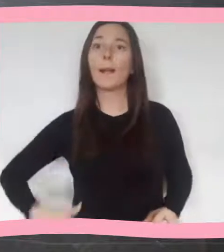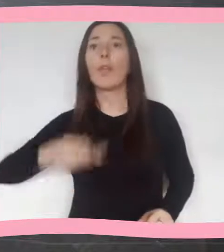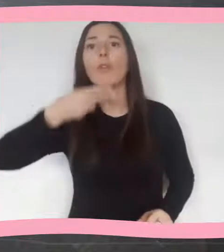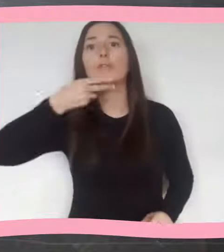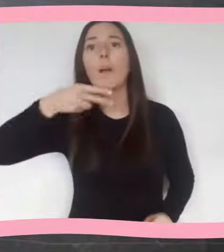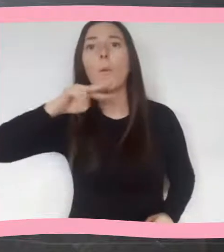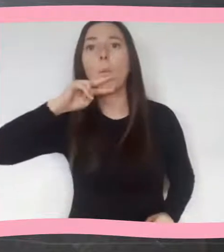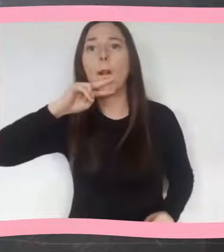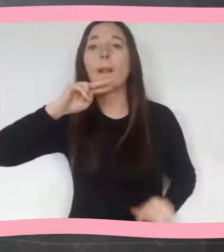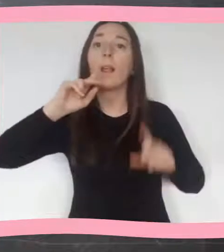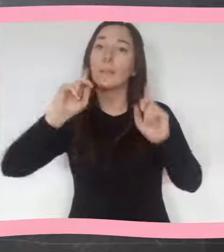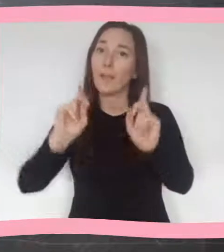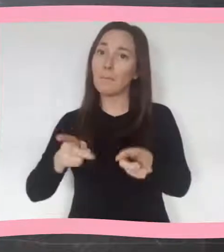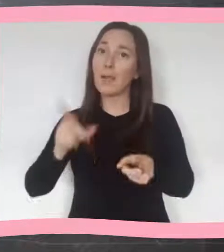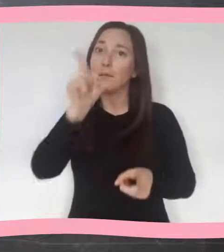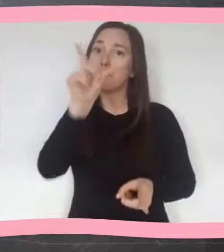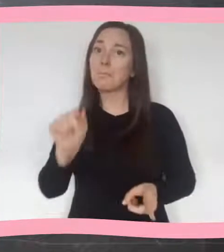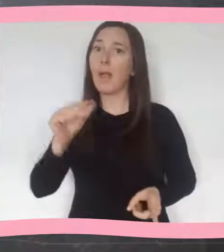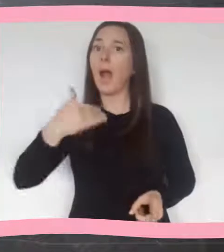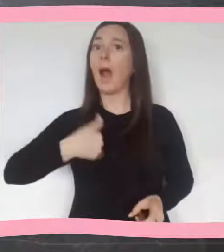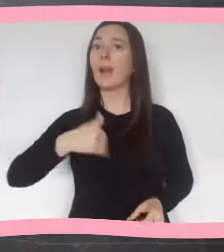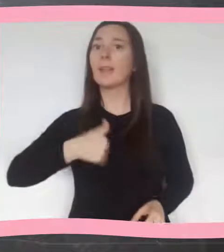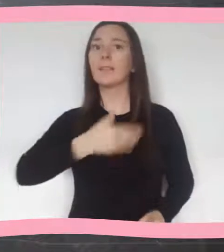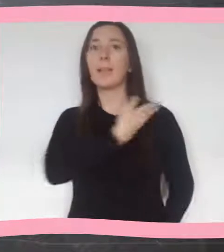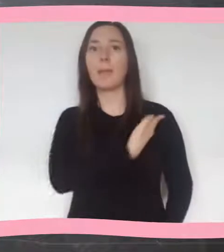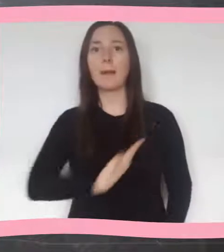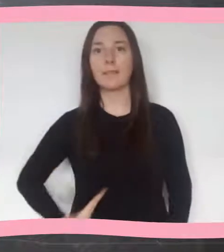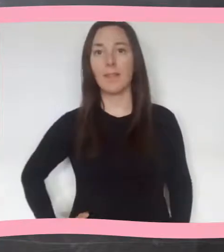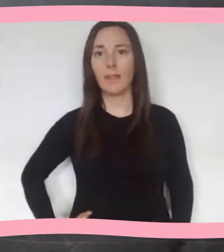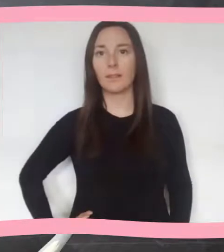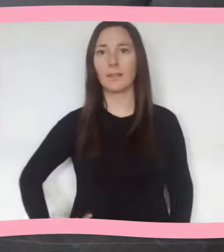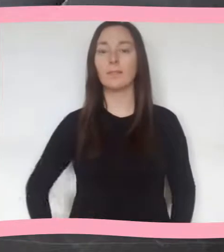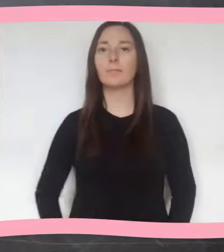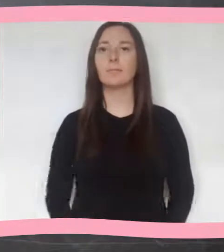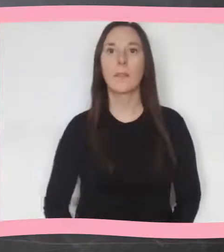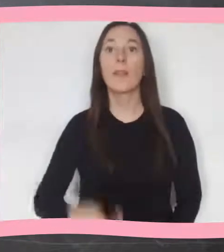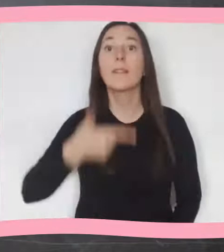provincia de San Juan y presidente de la Nación Argentina.